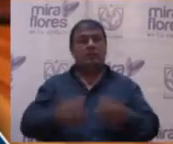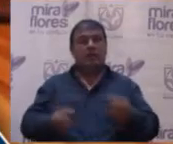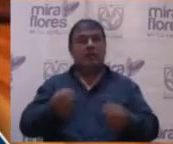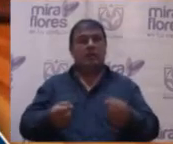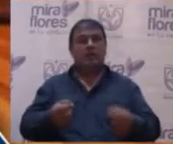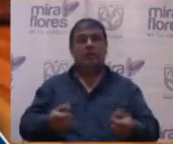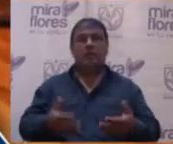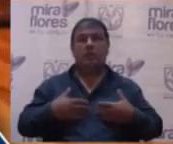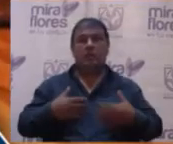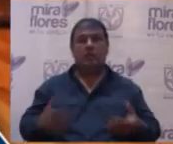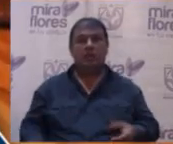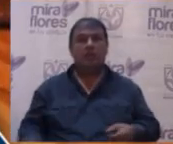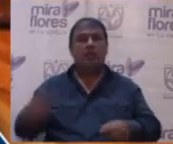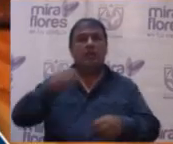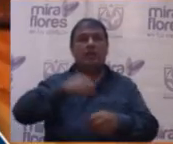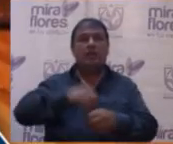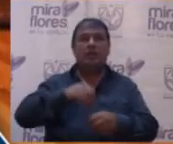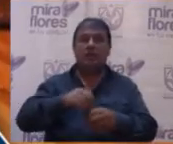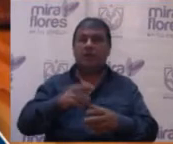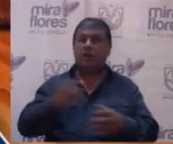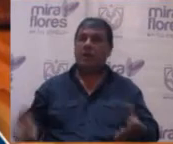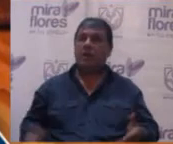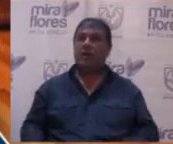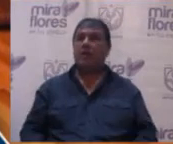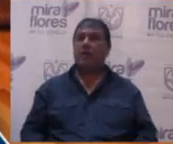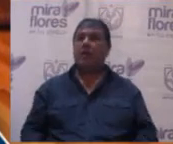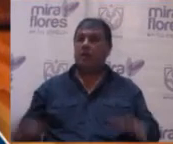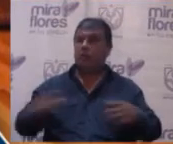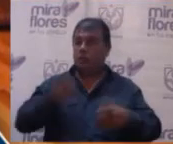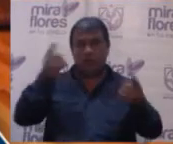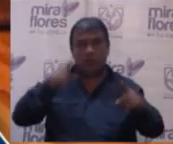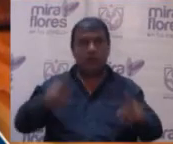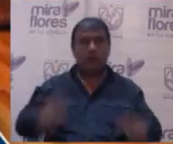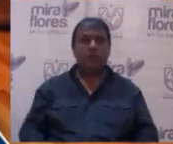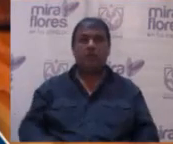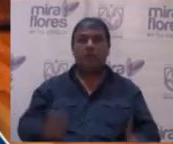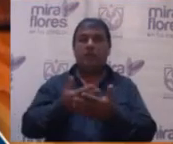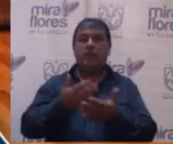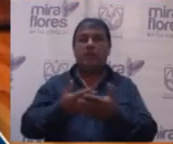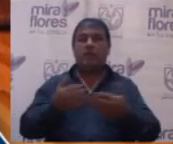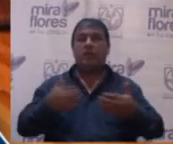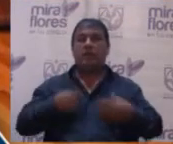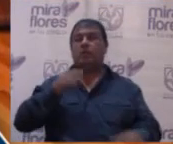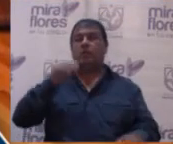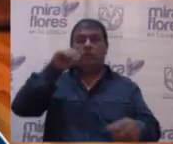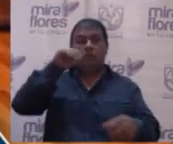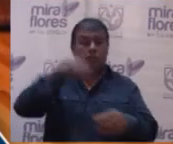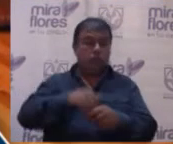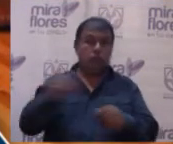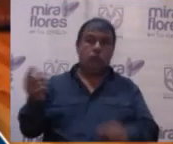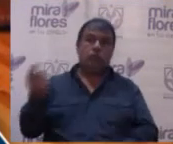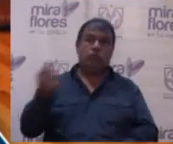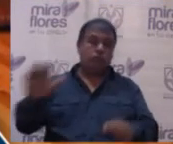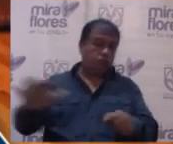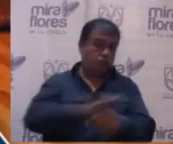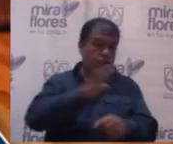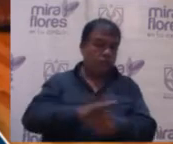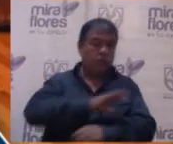pero la podemos incorporar a la sesión, ¿no es cierto? Si todos estamos de acuerdo. Muy bien, entonces tenemos un voto unánime de todos los miembros